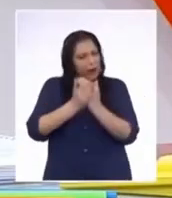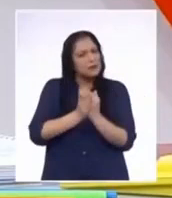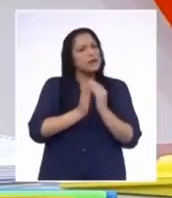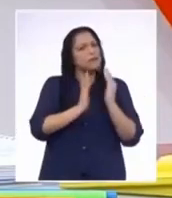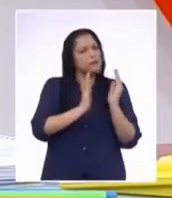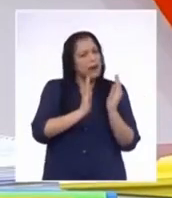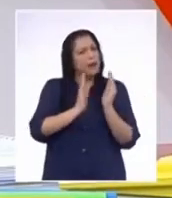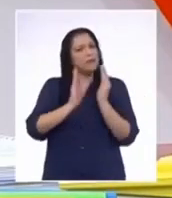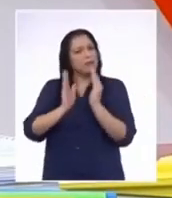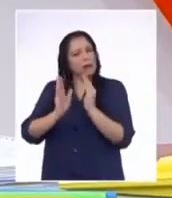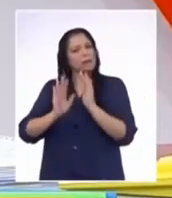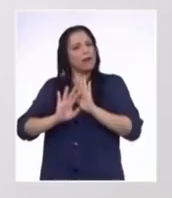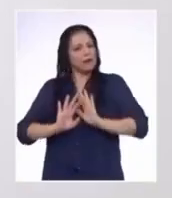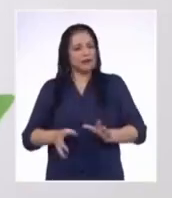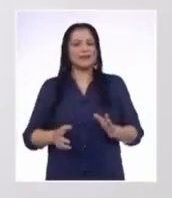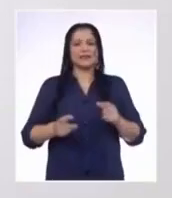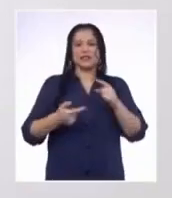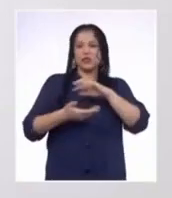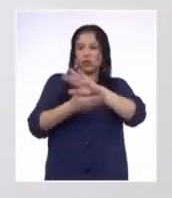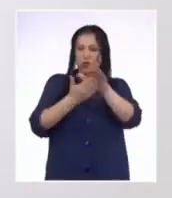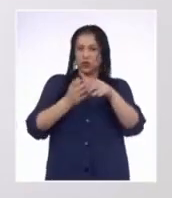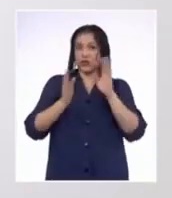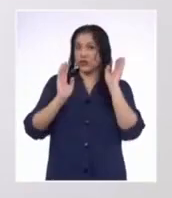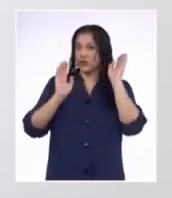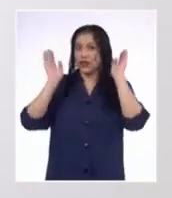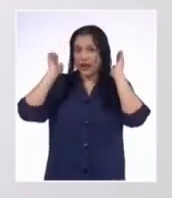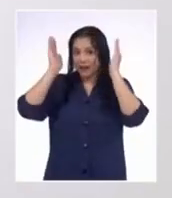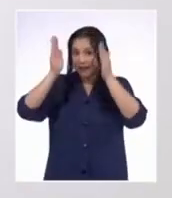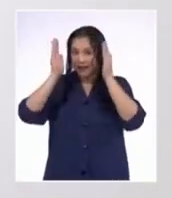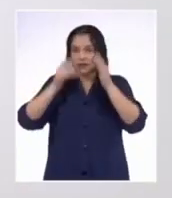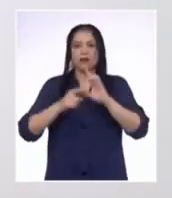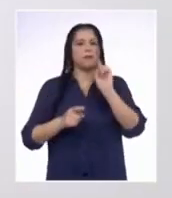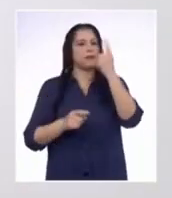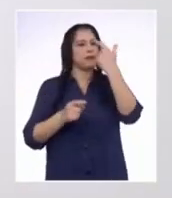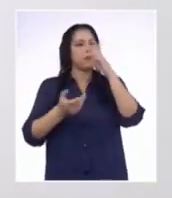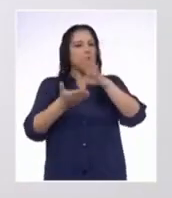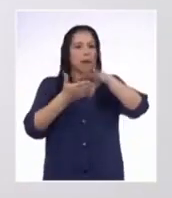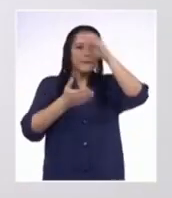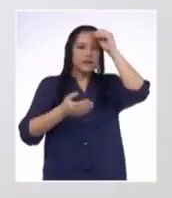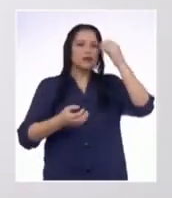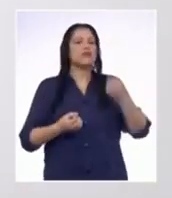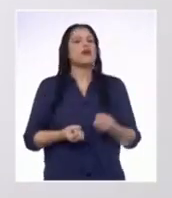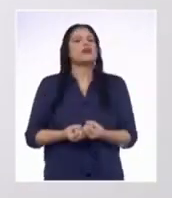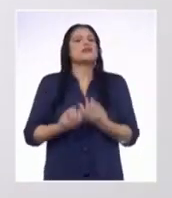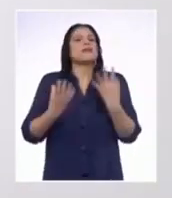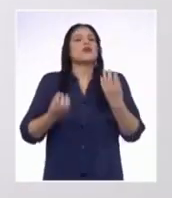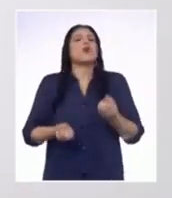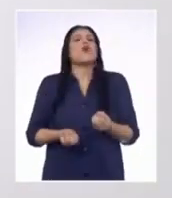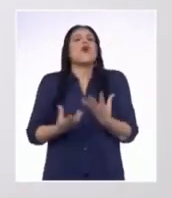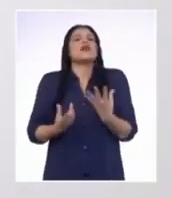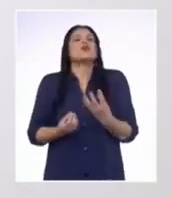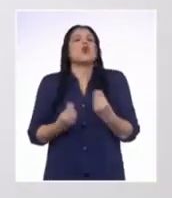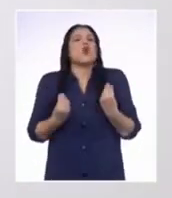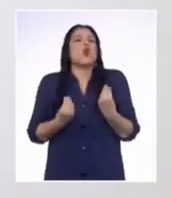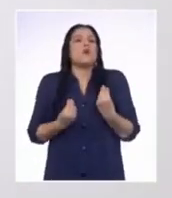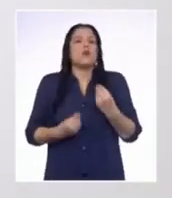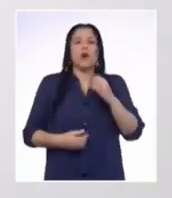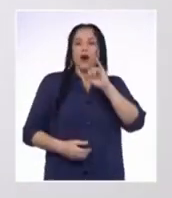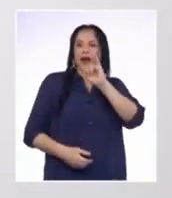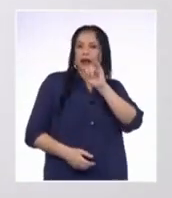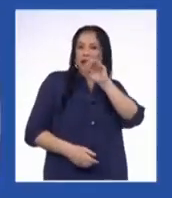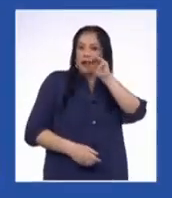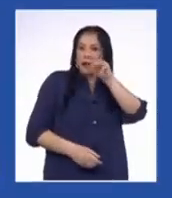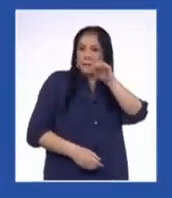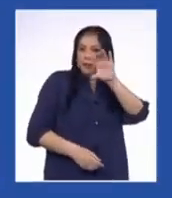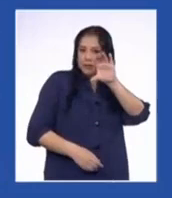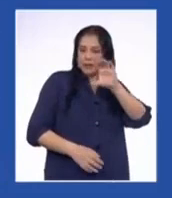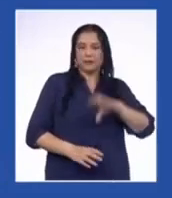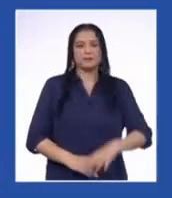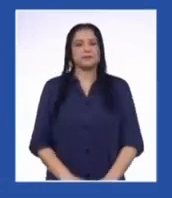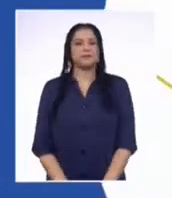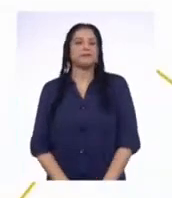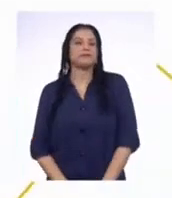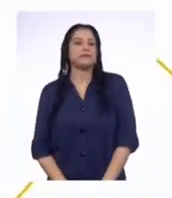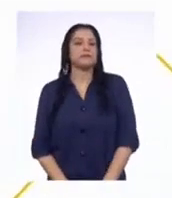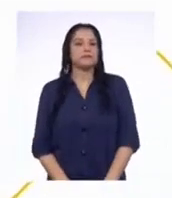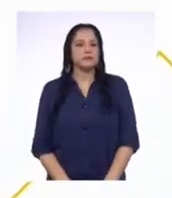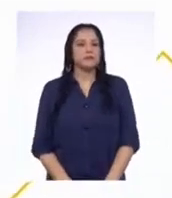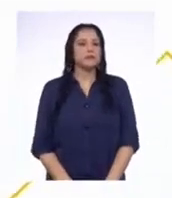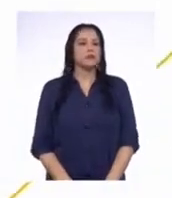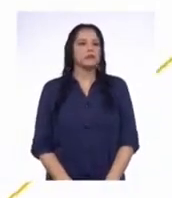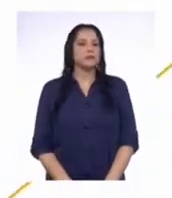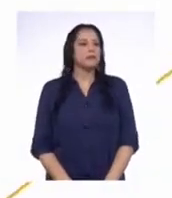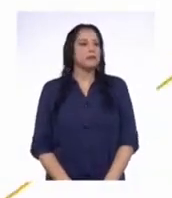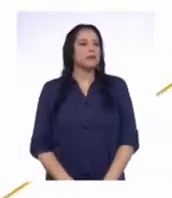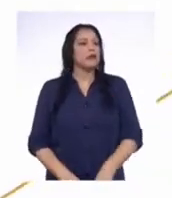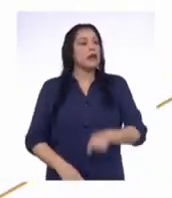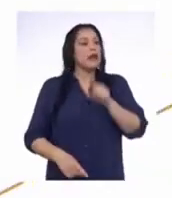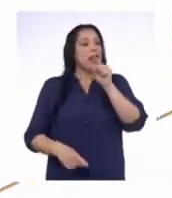La escuchamos atentos. Lo primero que aprendieron fue a calcular el índice de masa corporal, IMC.